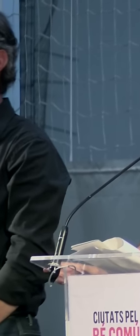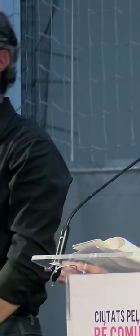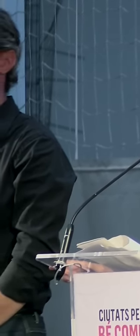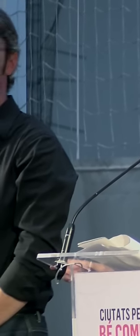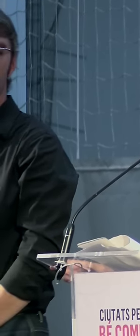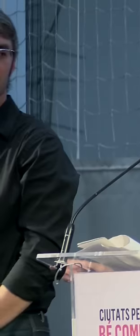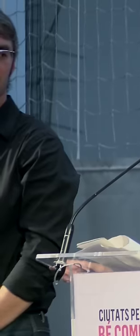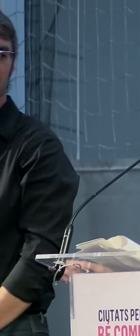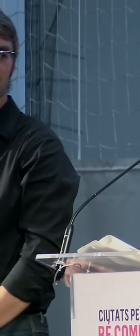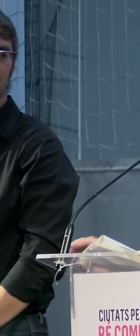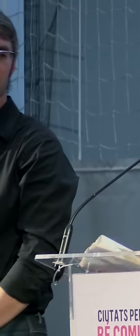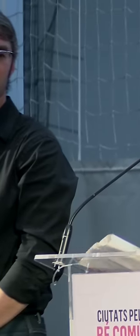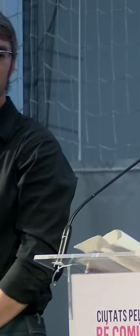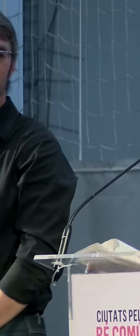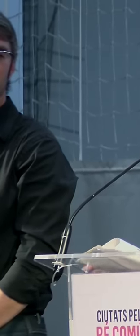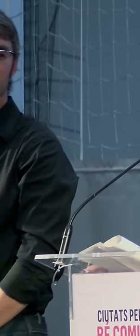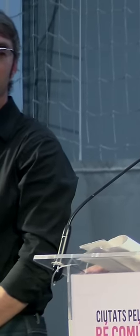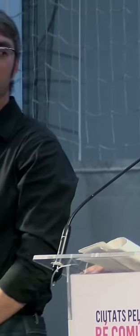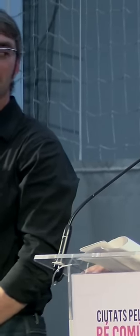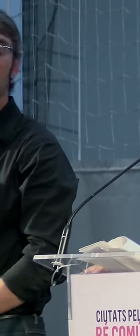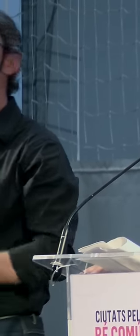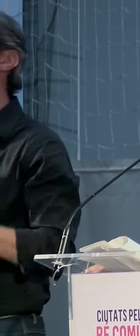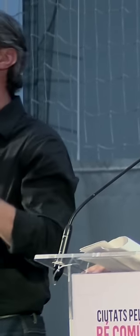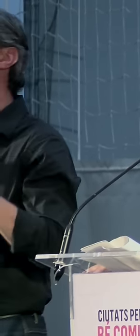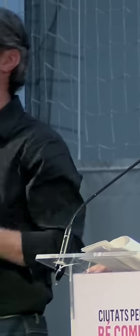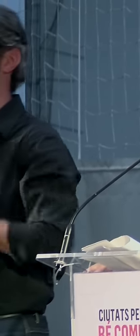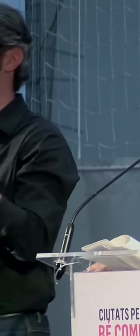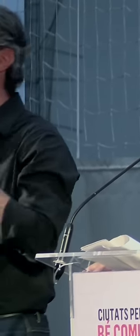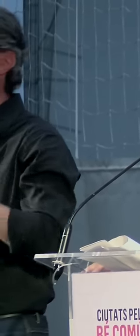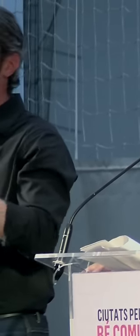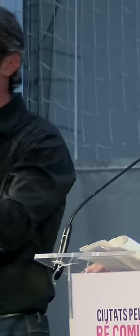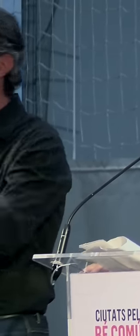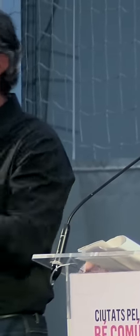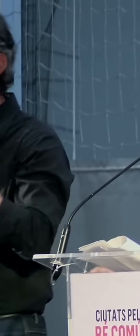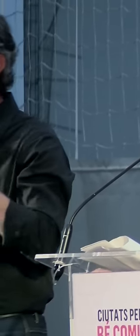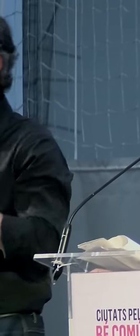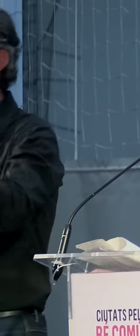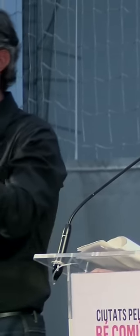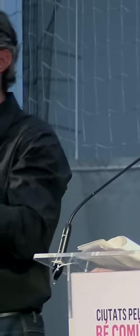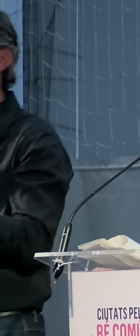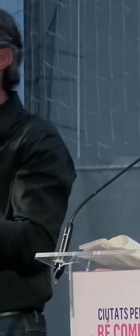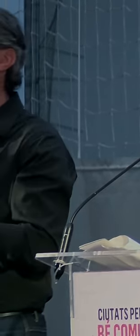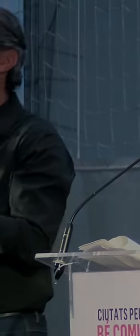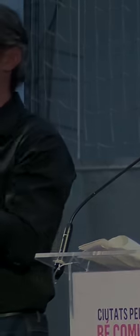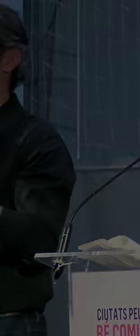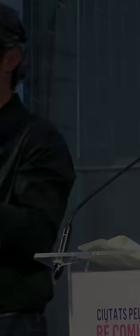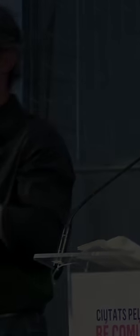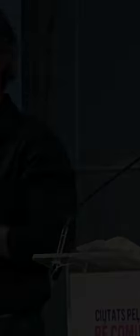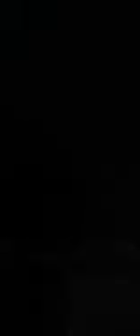Tenir-vos aquí, germans i germanes, és l'últim gest màgic, històric, d'aquesta ciutat dels prodigis.